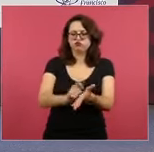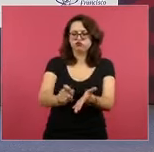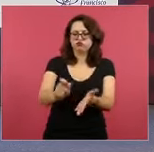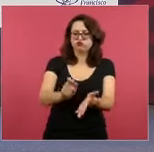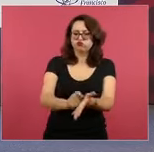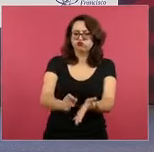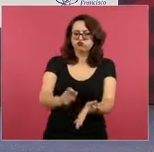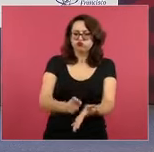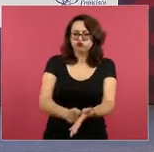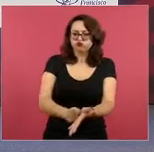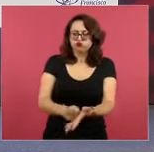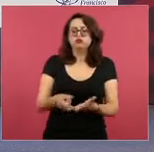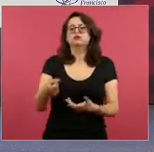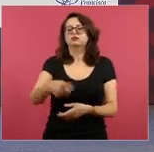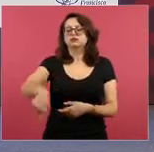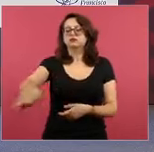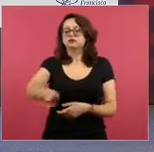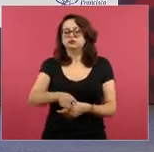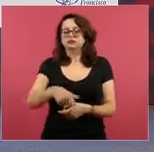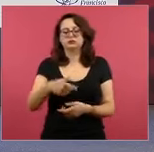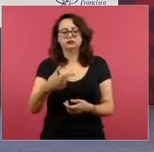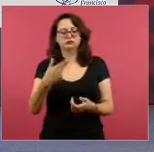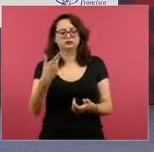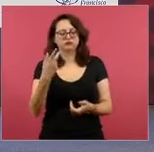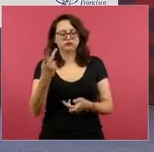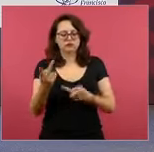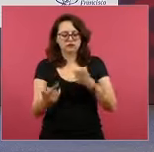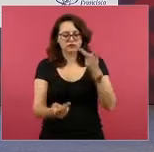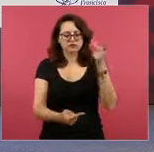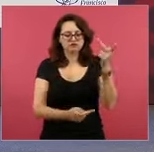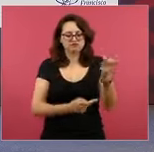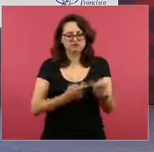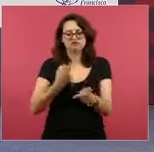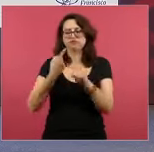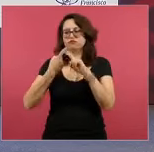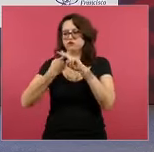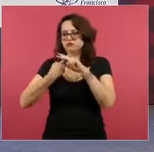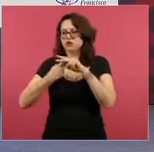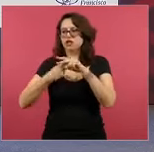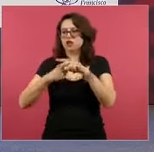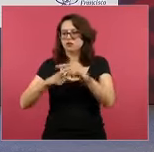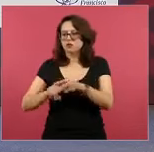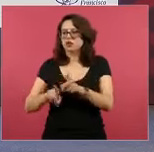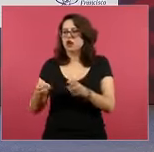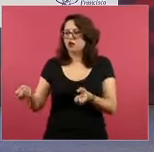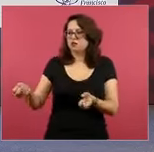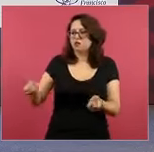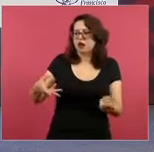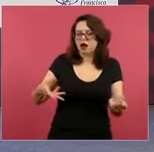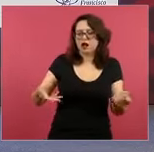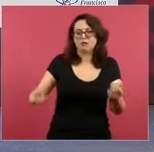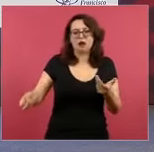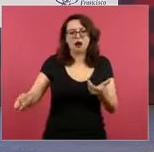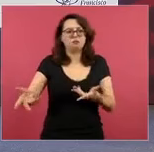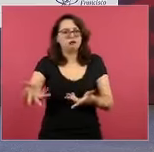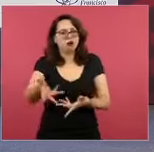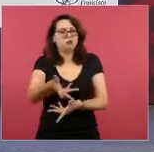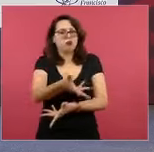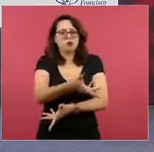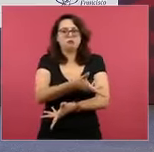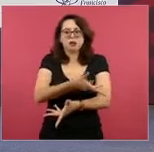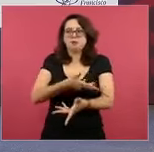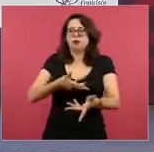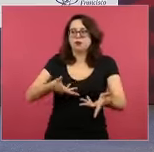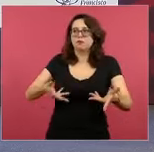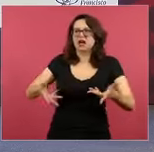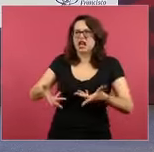la interrogante, van a surgir las siguientes preguntas, ¿por qué es este fenómeno? ¿A qué se debe? ¿Cómo